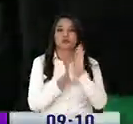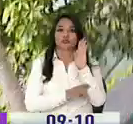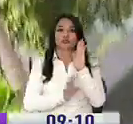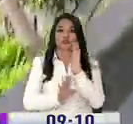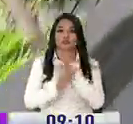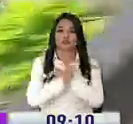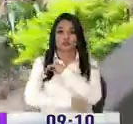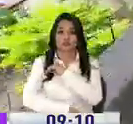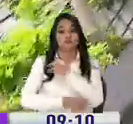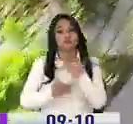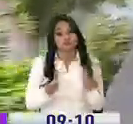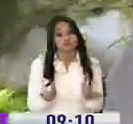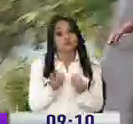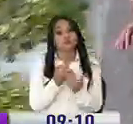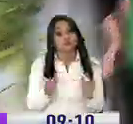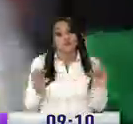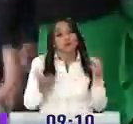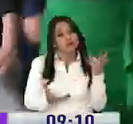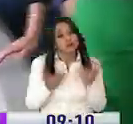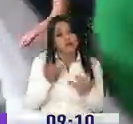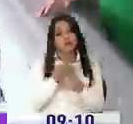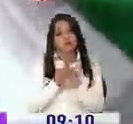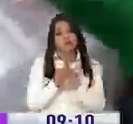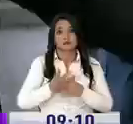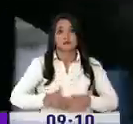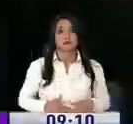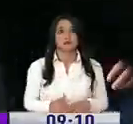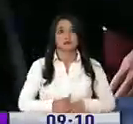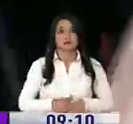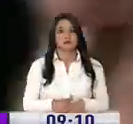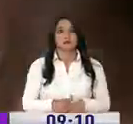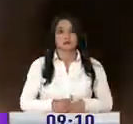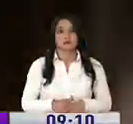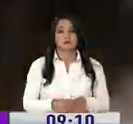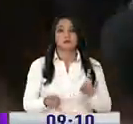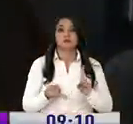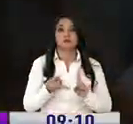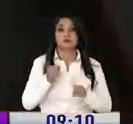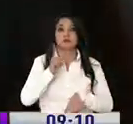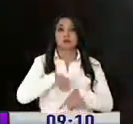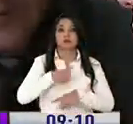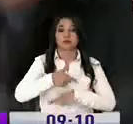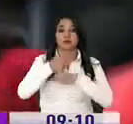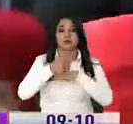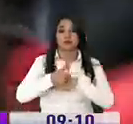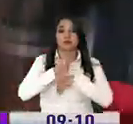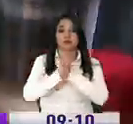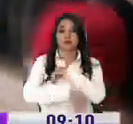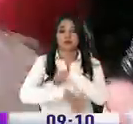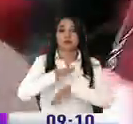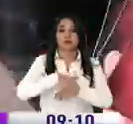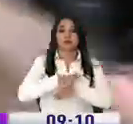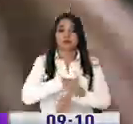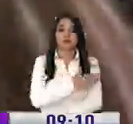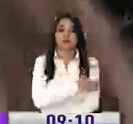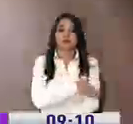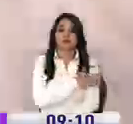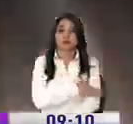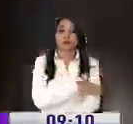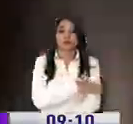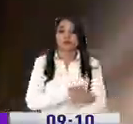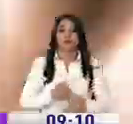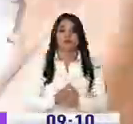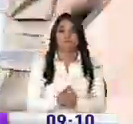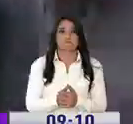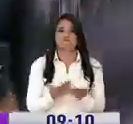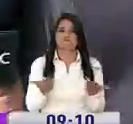pena, lo que le salvaría de estar tras las rejas. Esta sería la primera autoridad sentenciada por los denominados casos sobornos. La